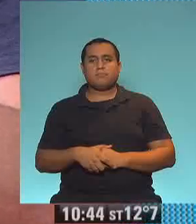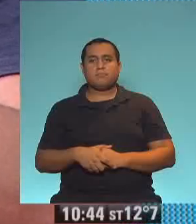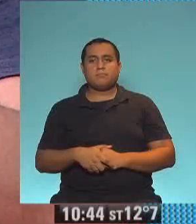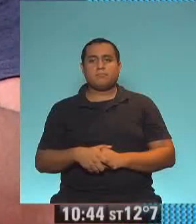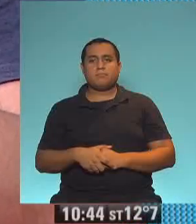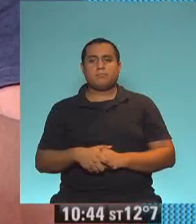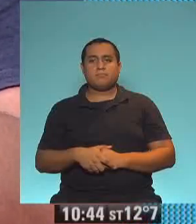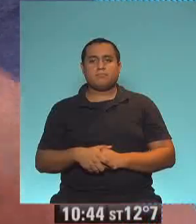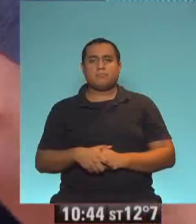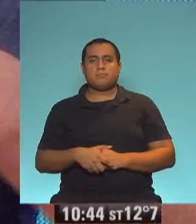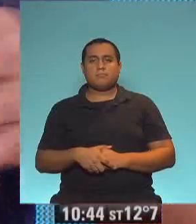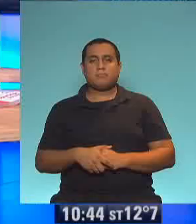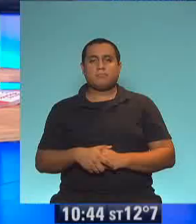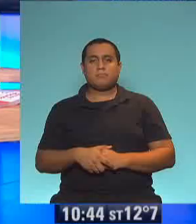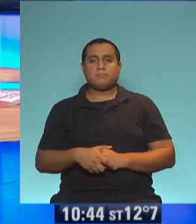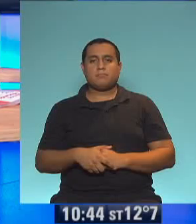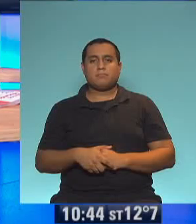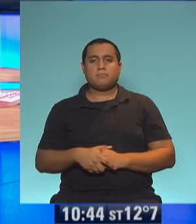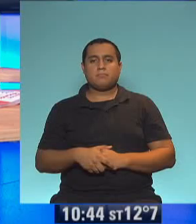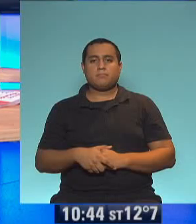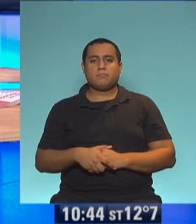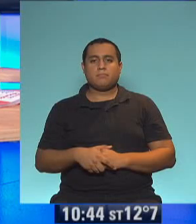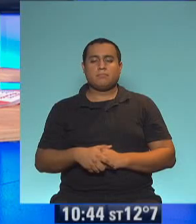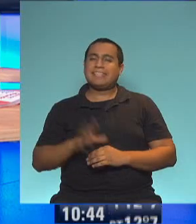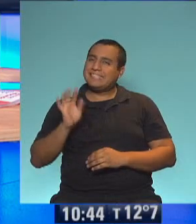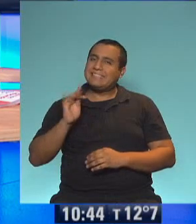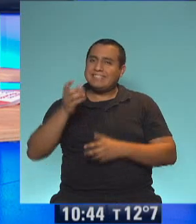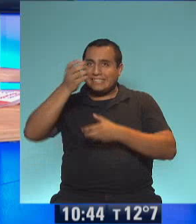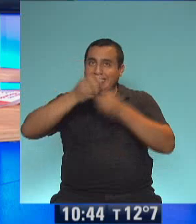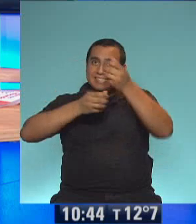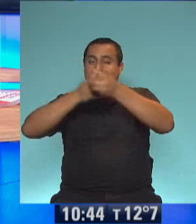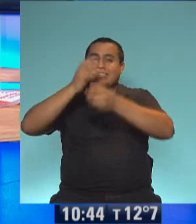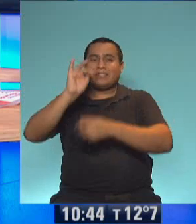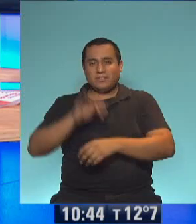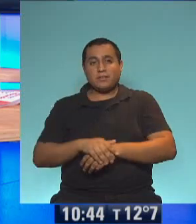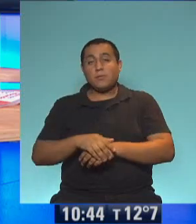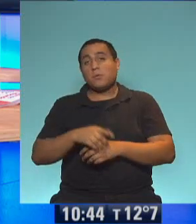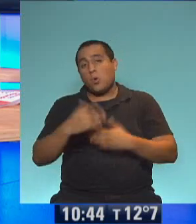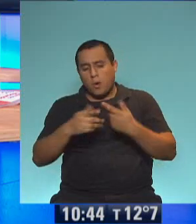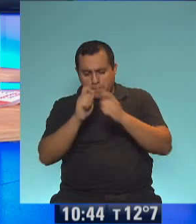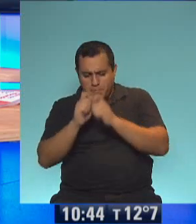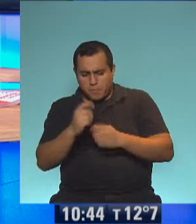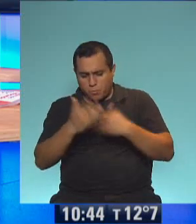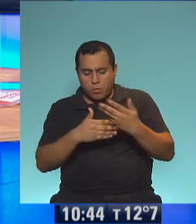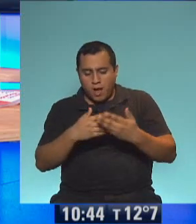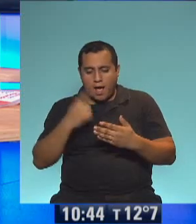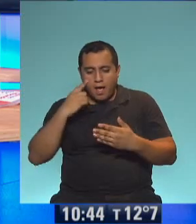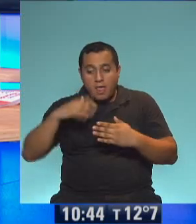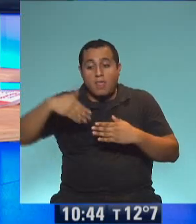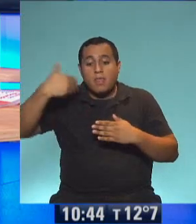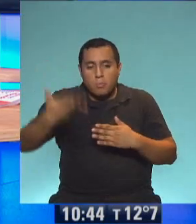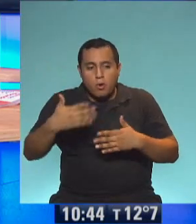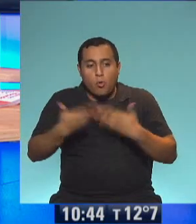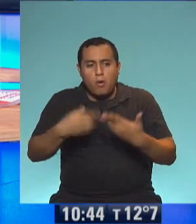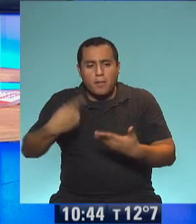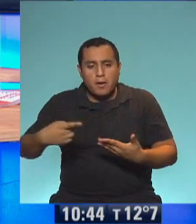acá. Este es más difícil, Este es más difícil. Y mientras hacen el juguete, también pueden ir pensando a qué van a jugar con ese